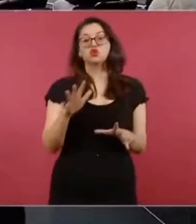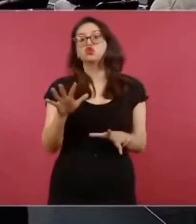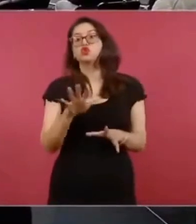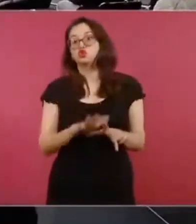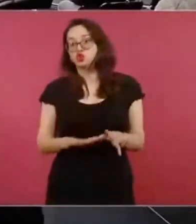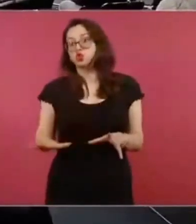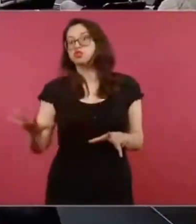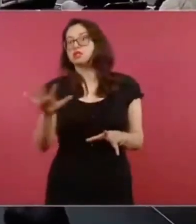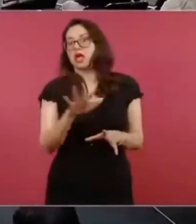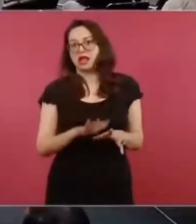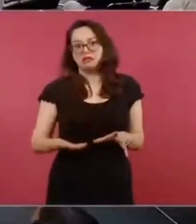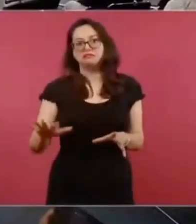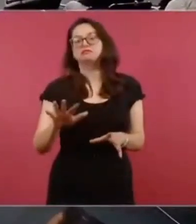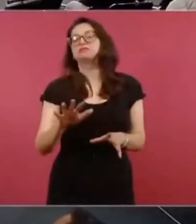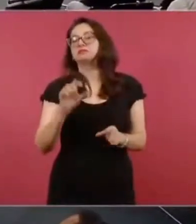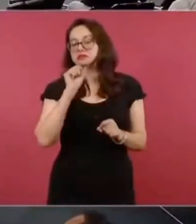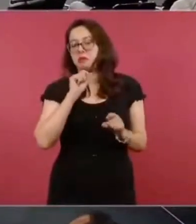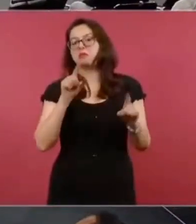Lo que hemos hecho